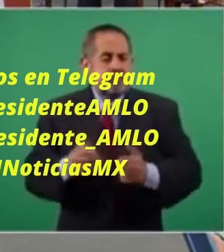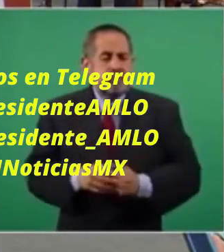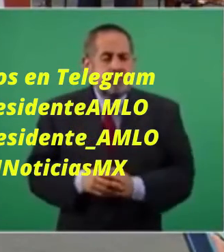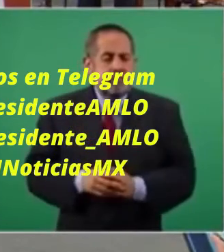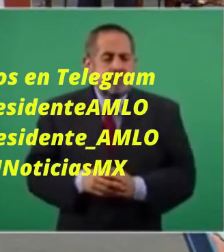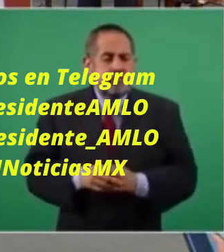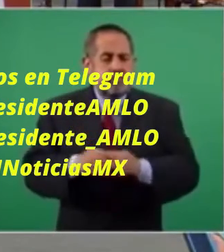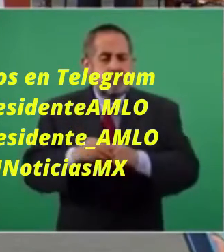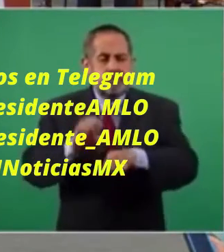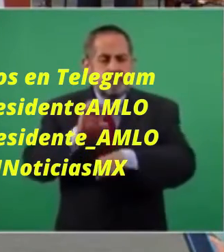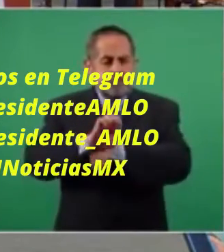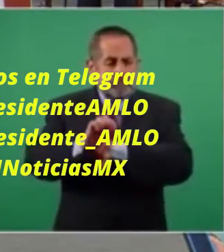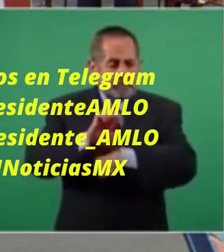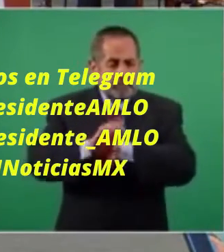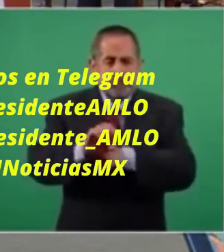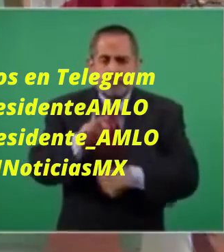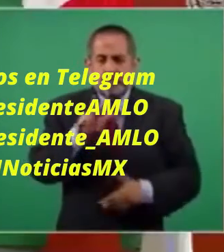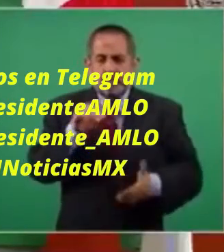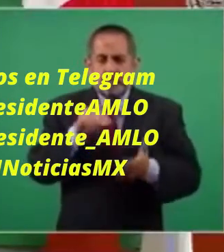Ecuador,